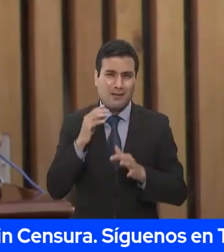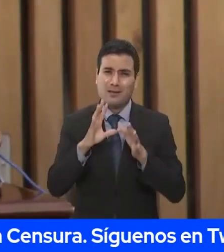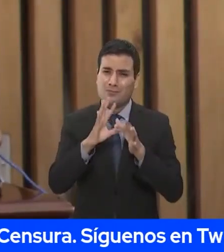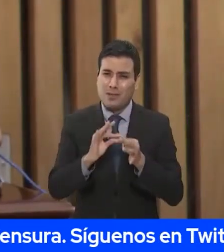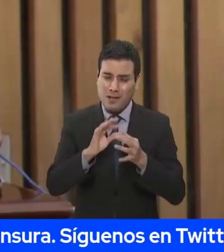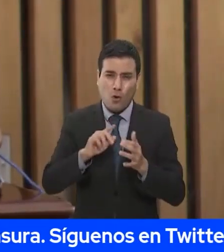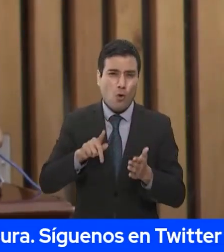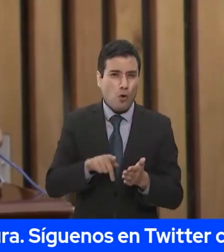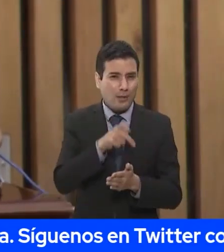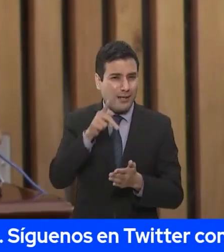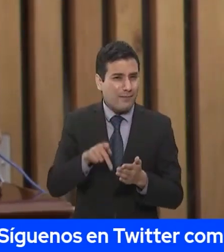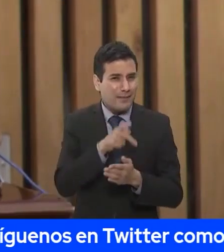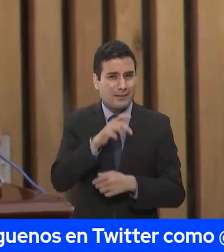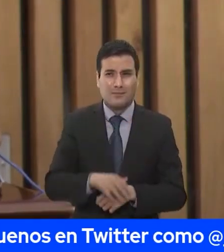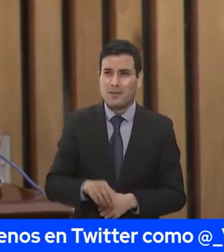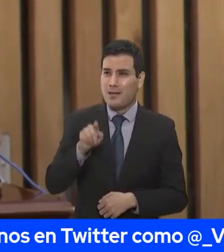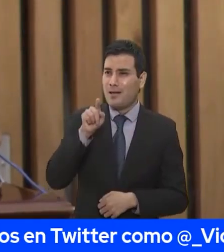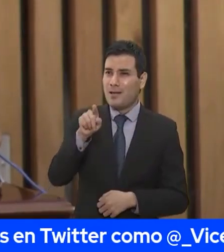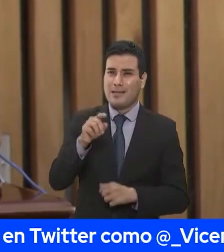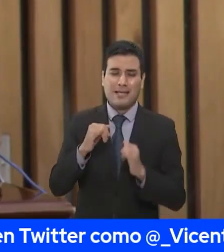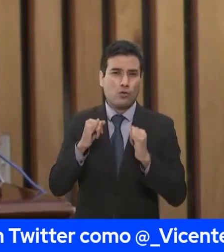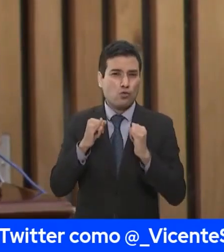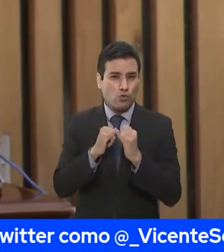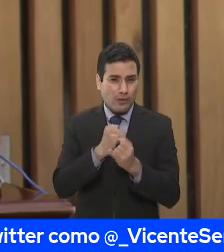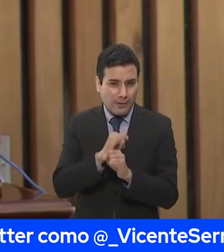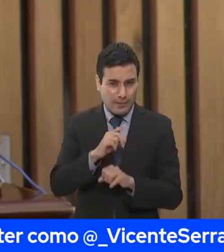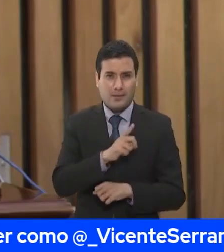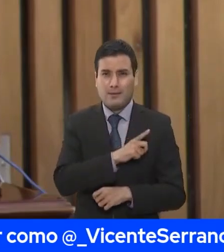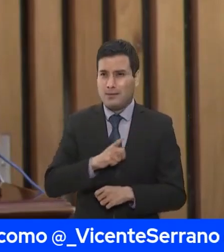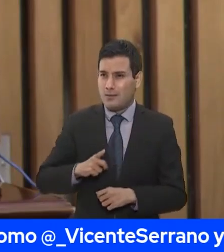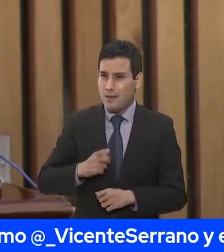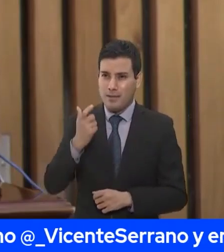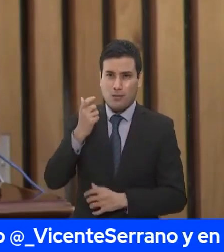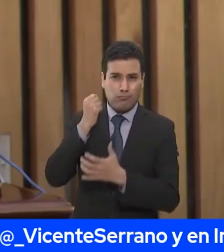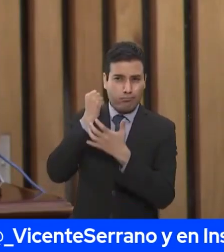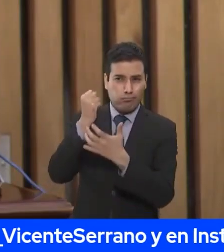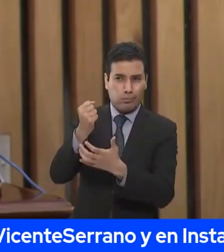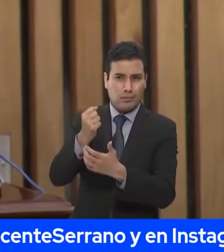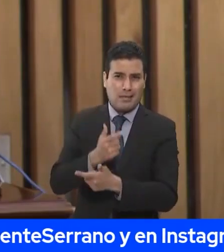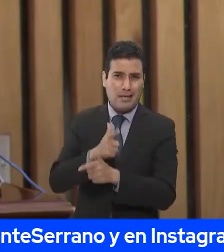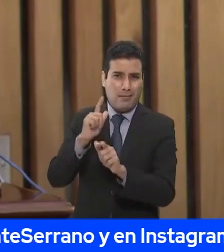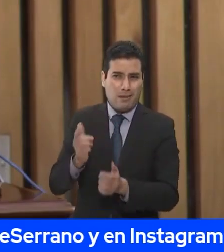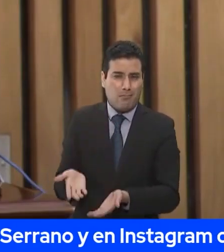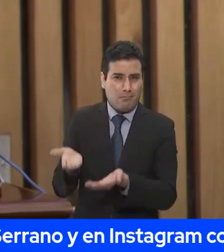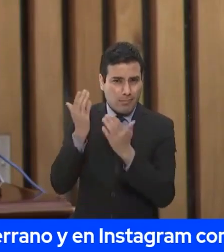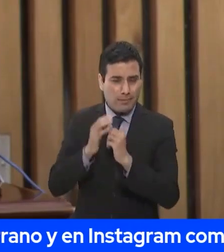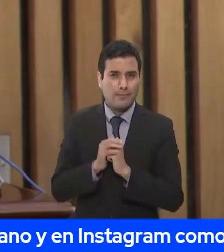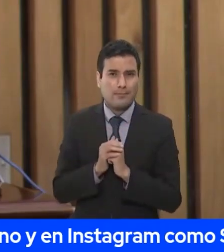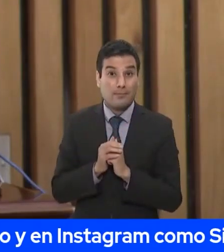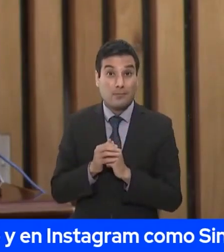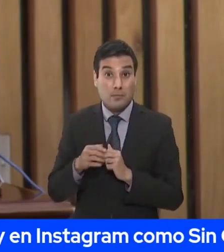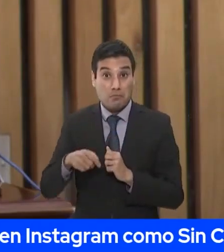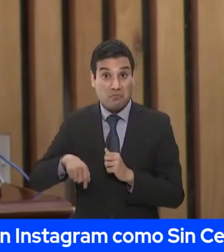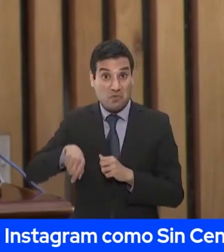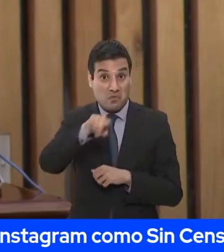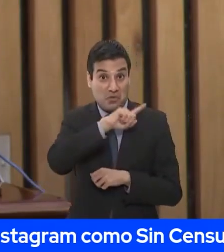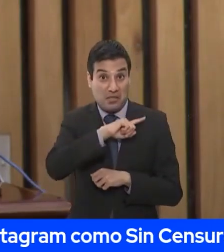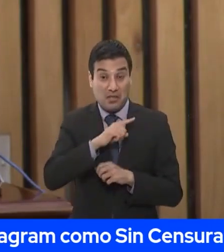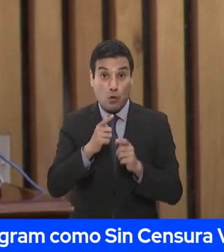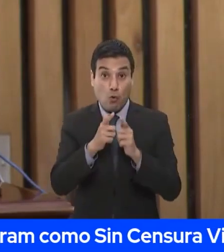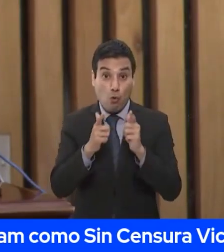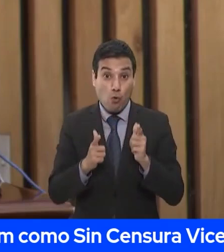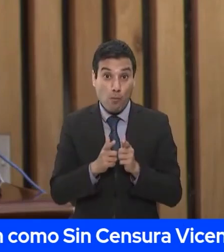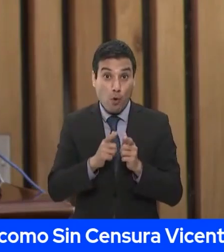presupuestaria y funcional de nuestros órganos constitucionales autónomos. Si las mayorías quieren devaluar los mecanismos